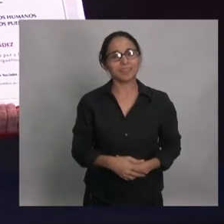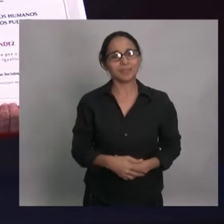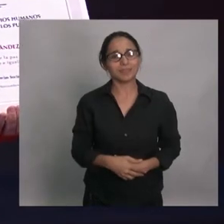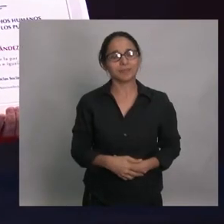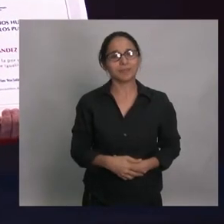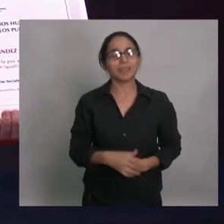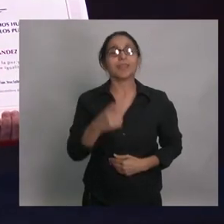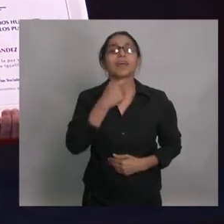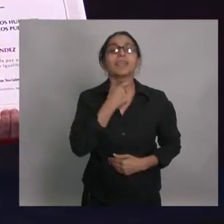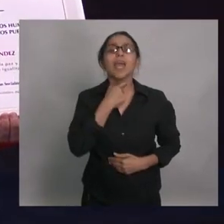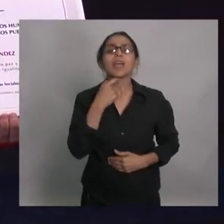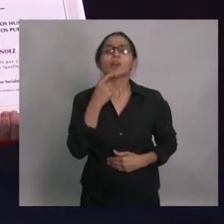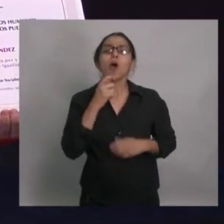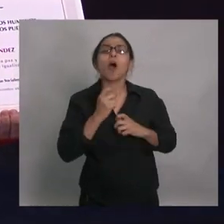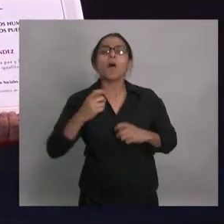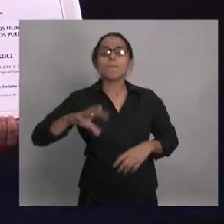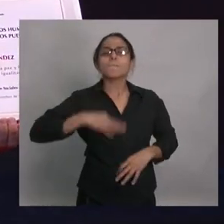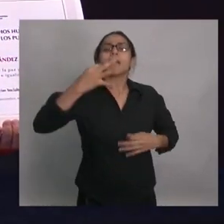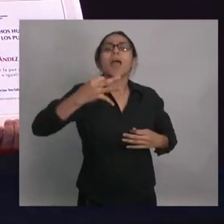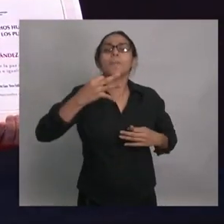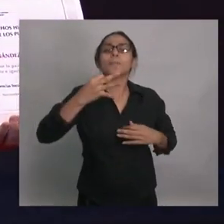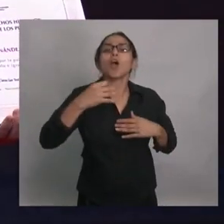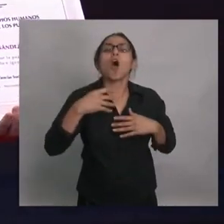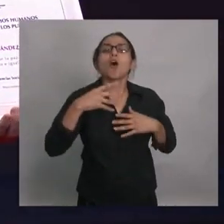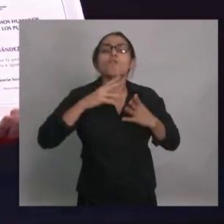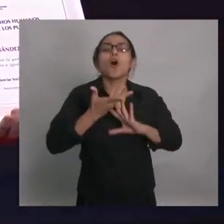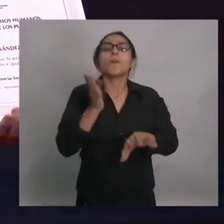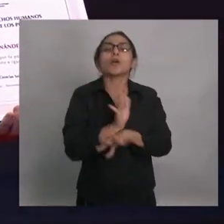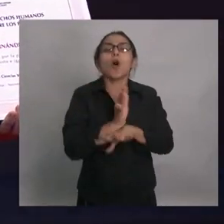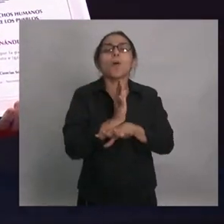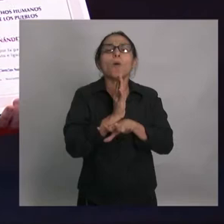y quiero dedicarlo muy especialmente